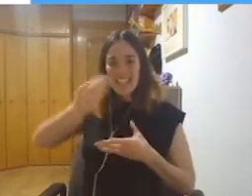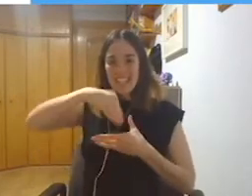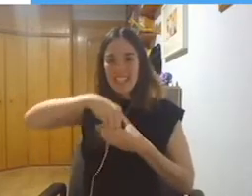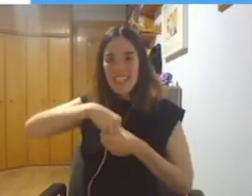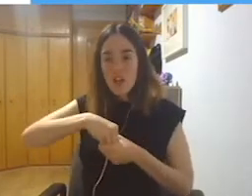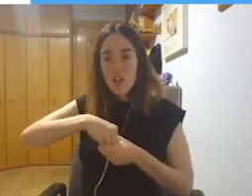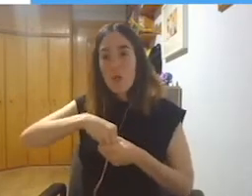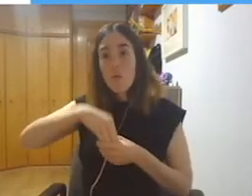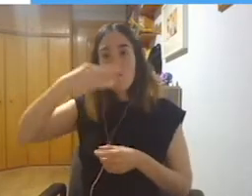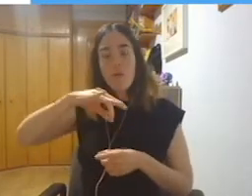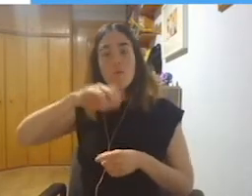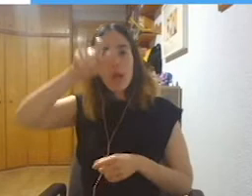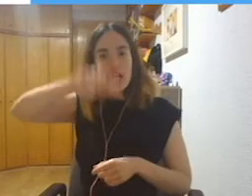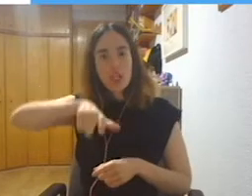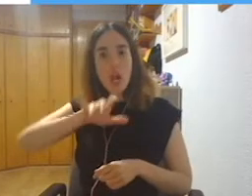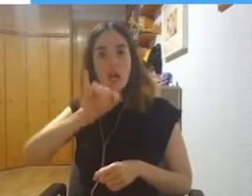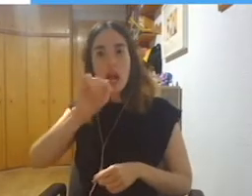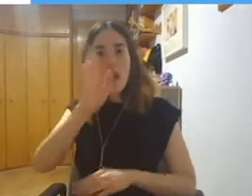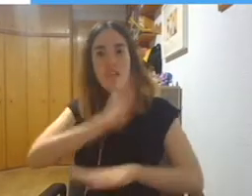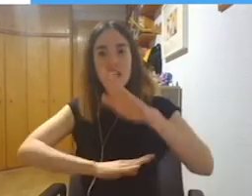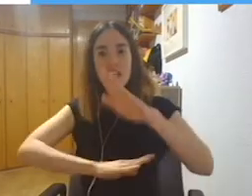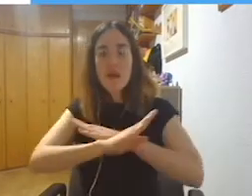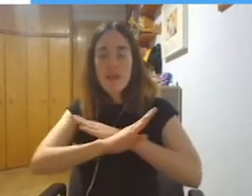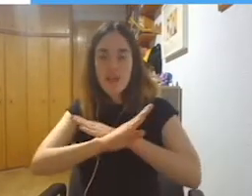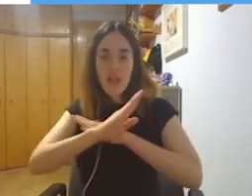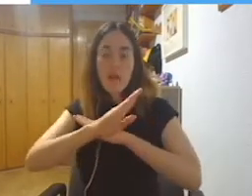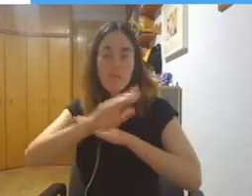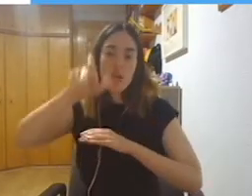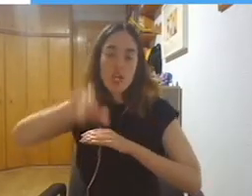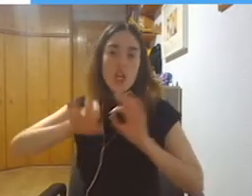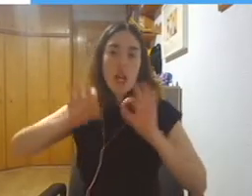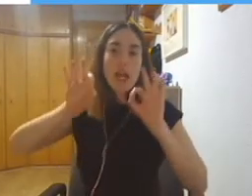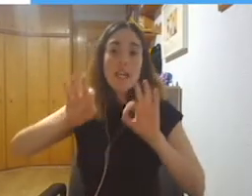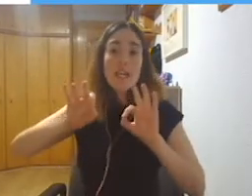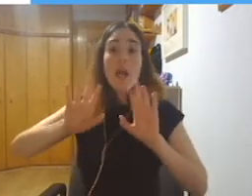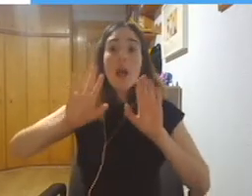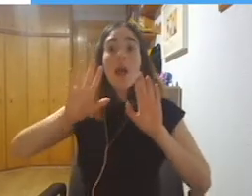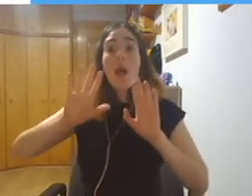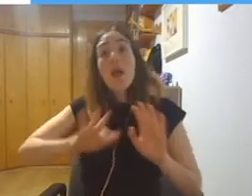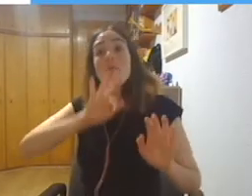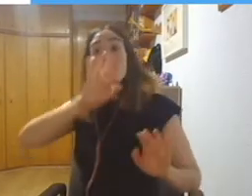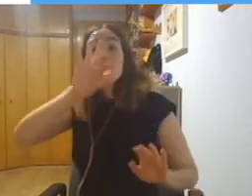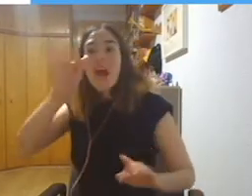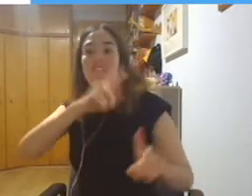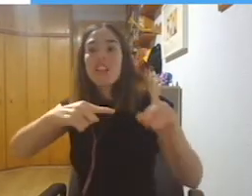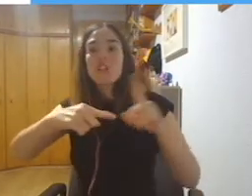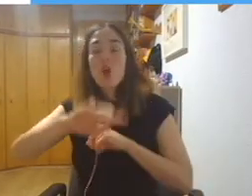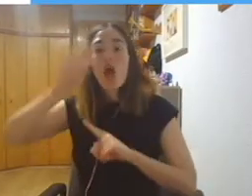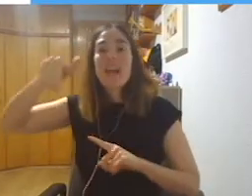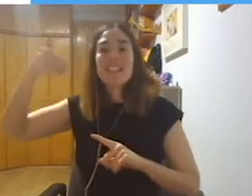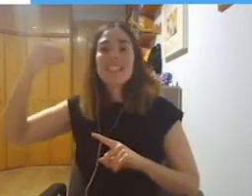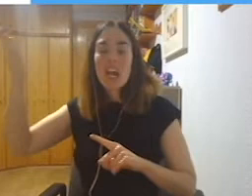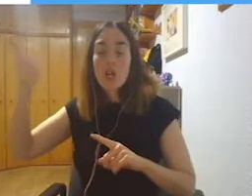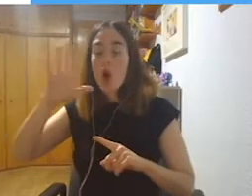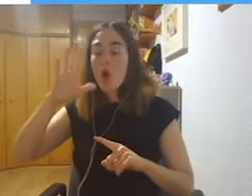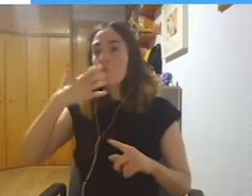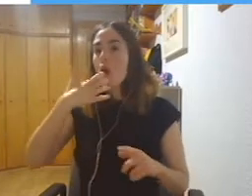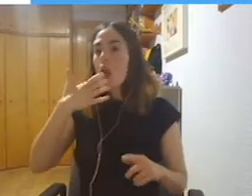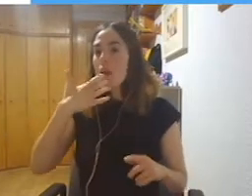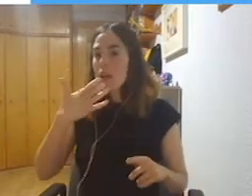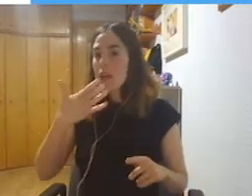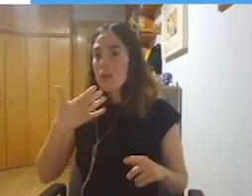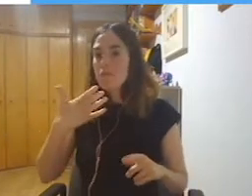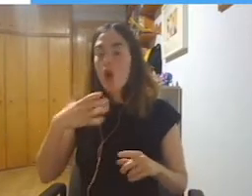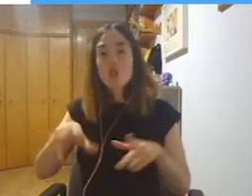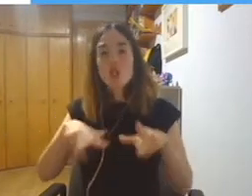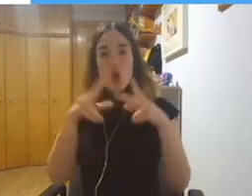tenga la persona, la propia discapacidad de la persona, y los factores externos, porque, por ejemplo, si